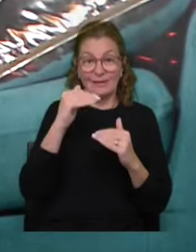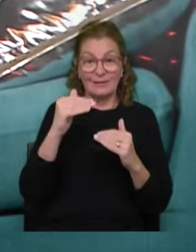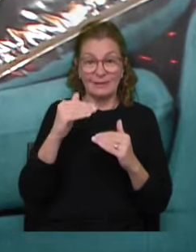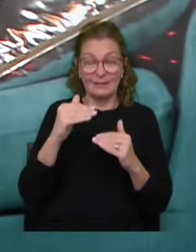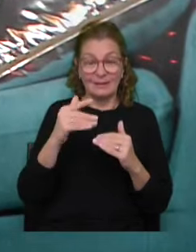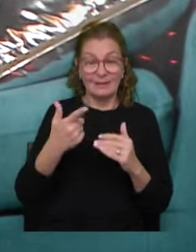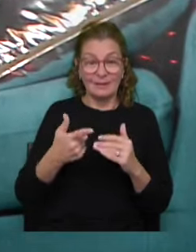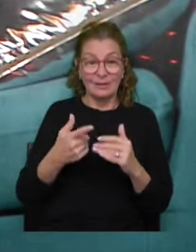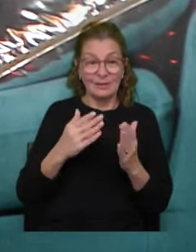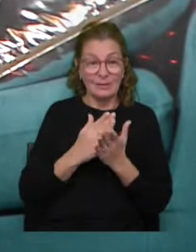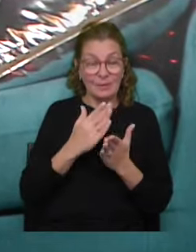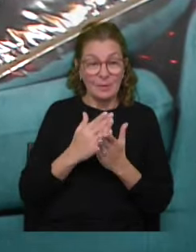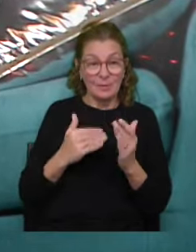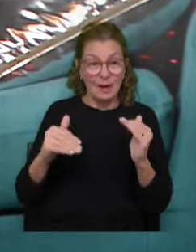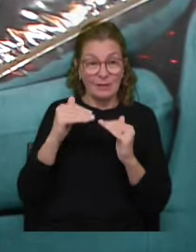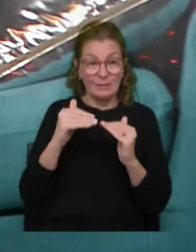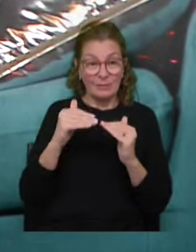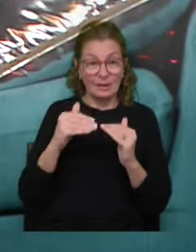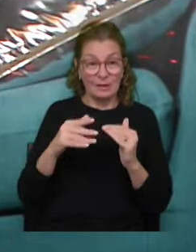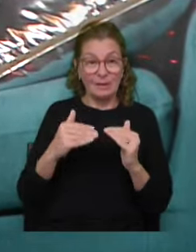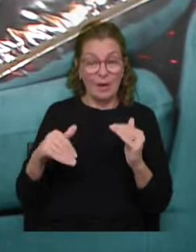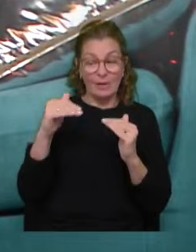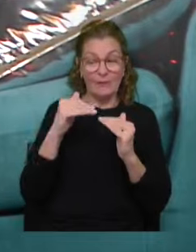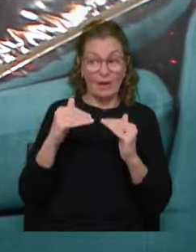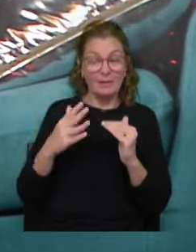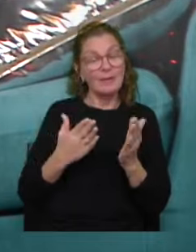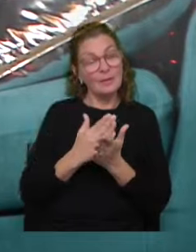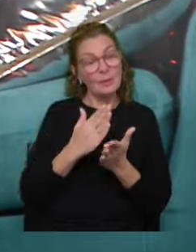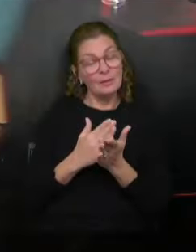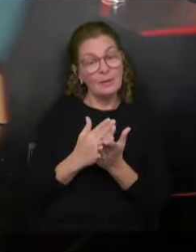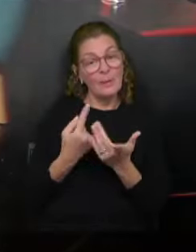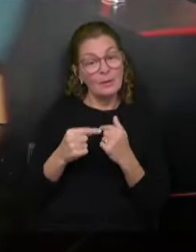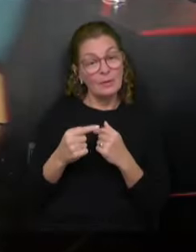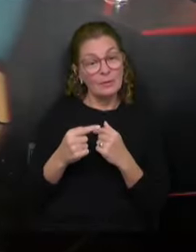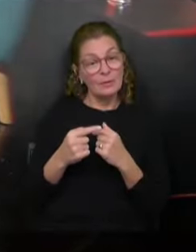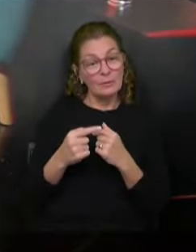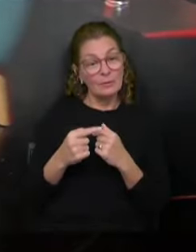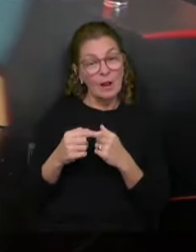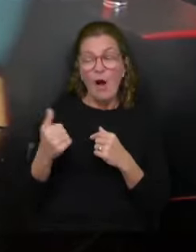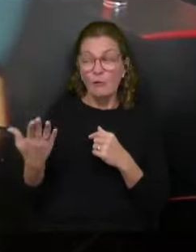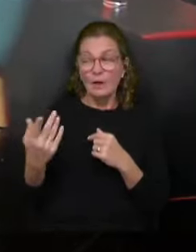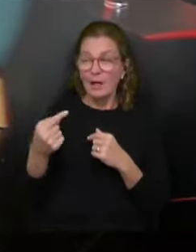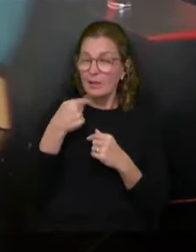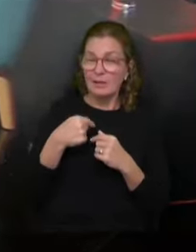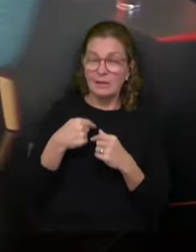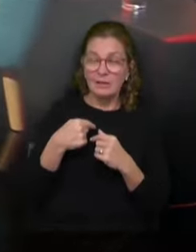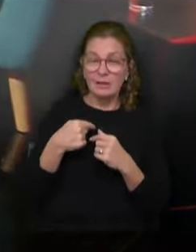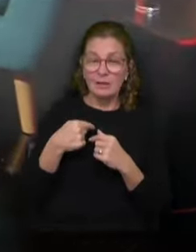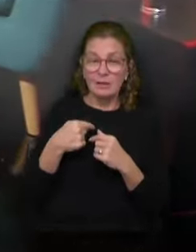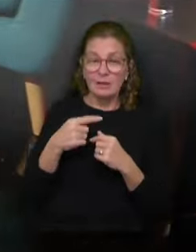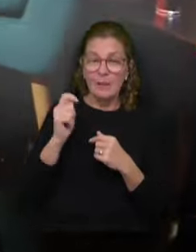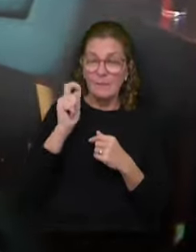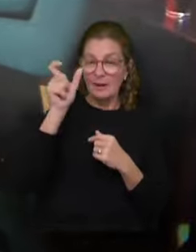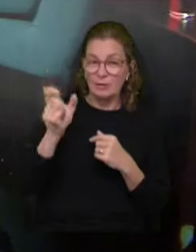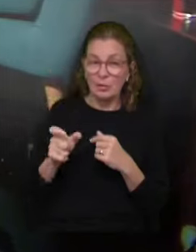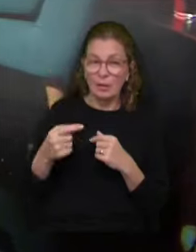pero es una presión para uno y la de afuera. Hay que intentar ponerse al nivel, claro. Claro, pero ¿y le dan bola a las presiones de afuera? ¿Le dan bola a la presión del público, a la